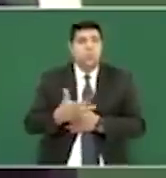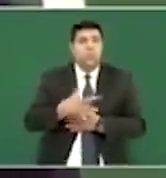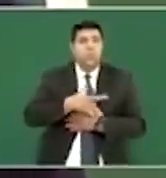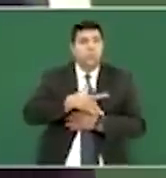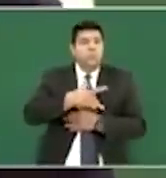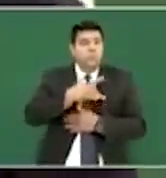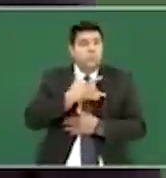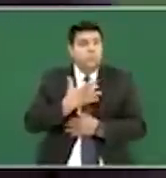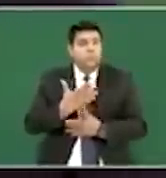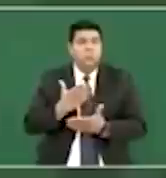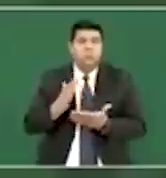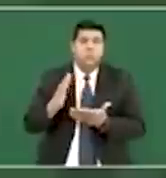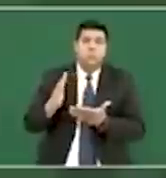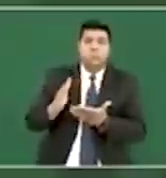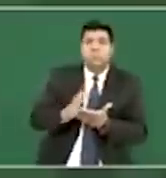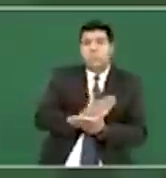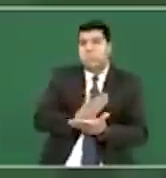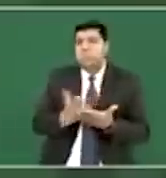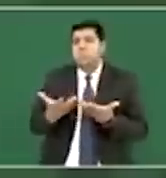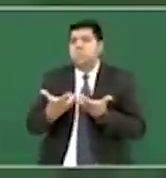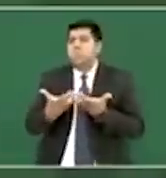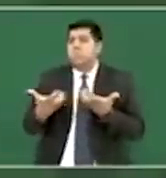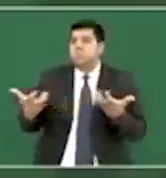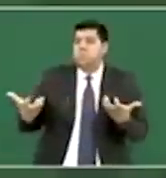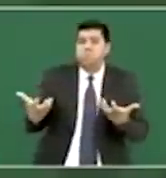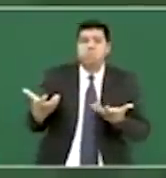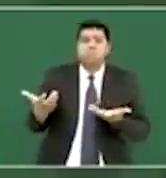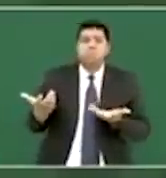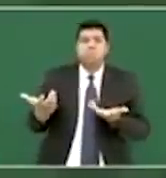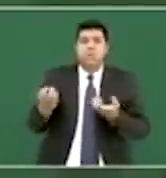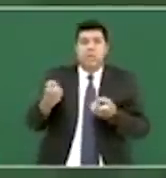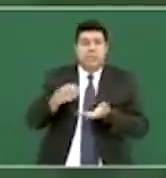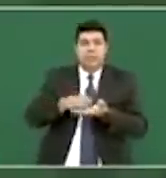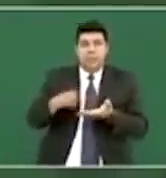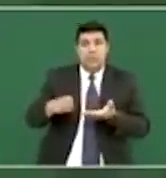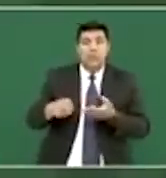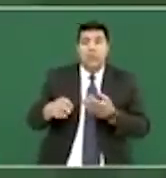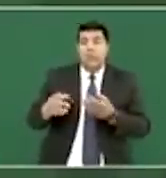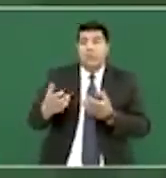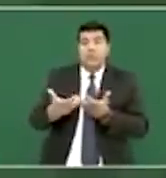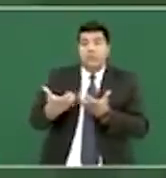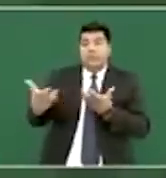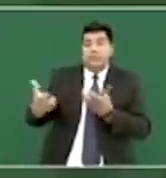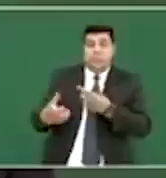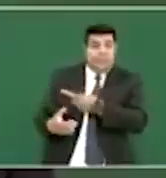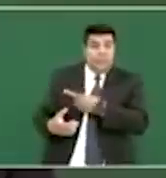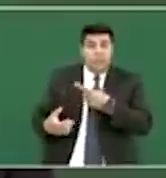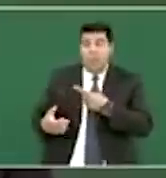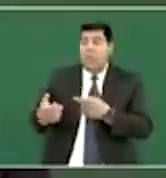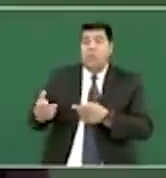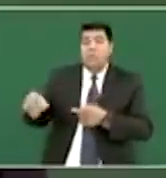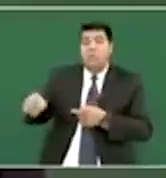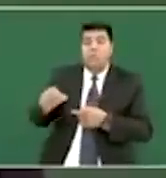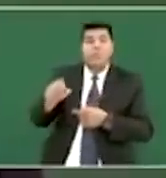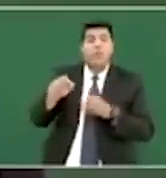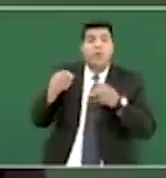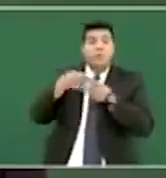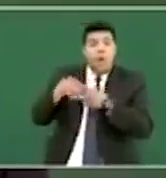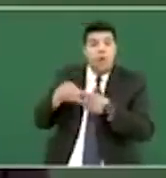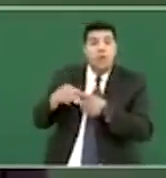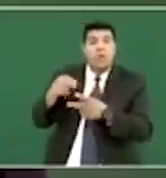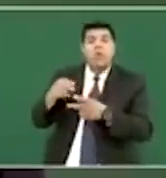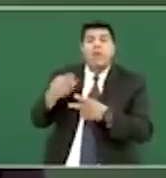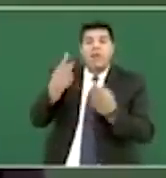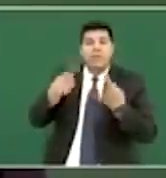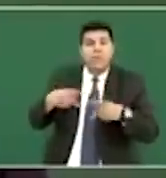que no haya vinculación de la autoridad con la delincuencia, que no se